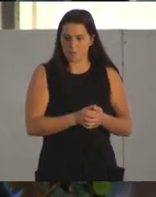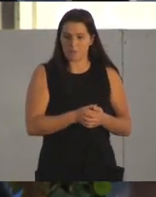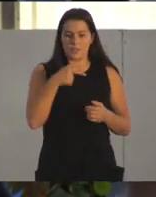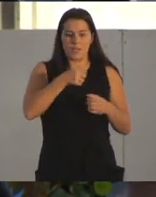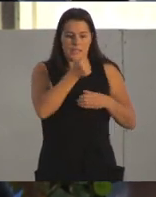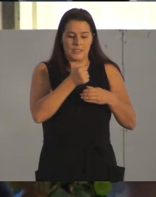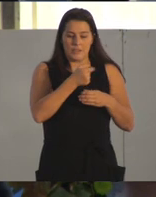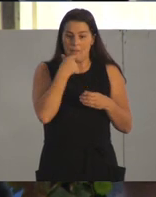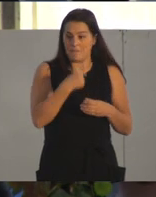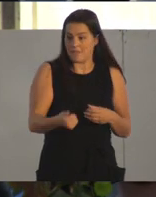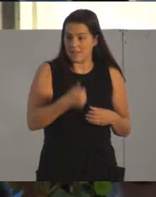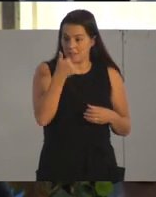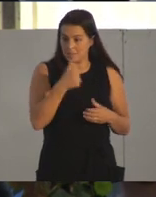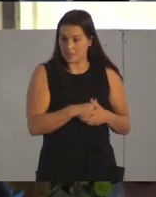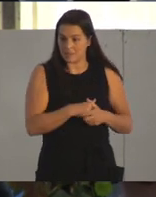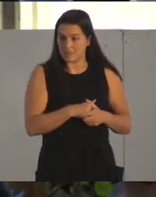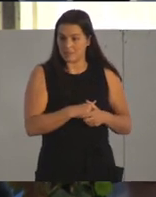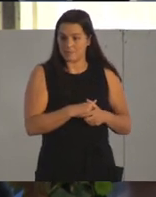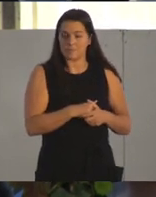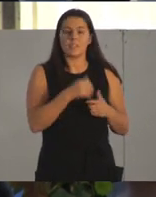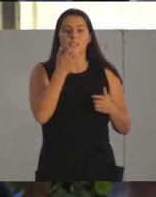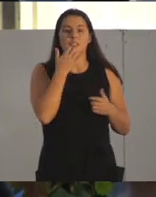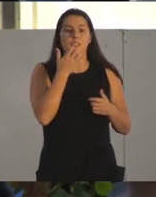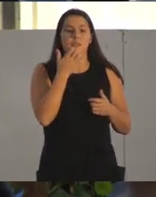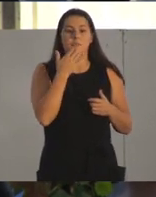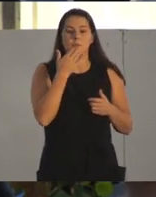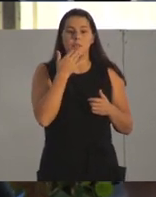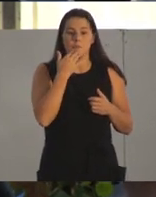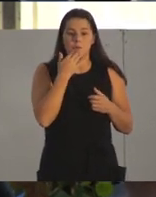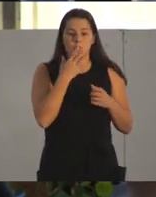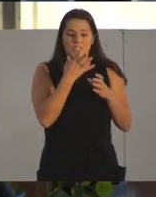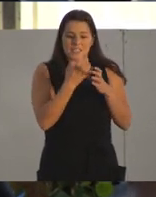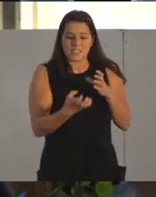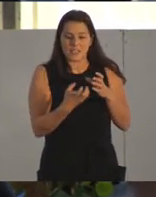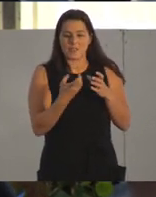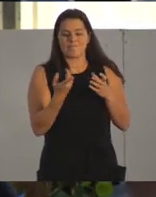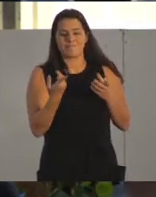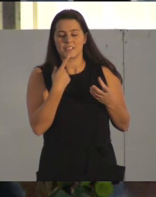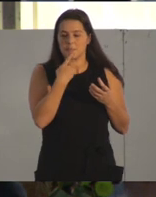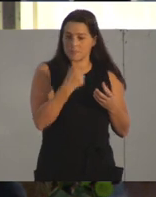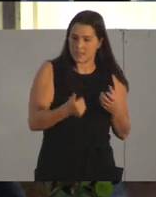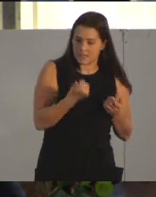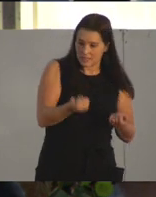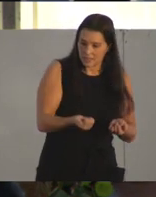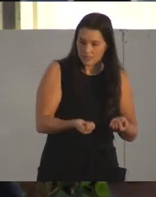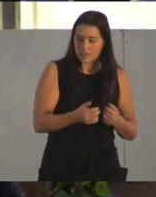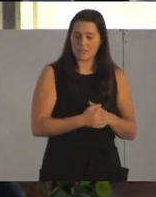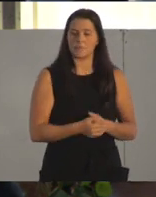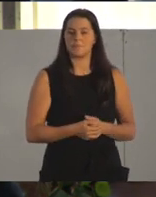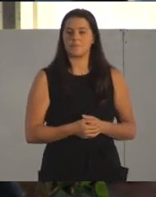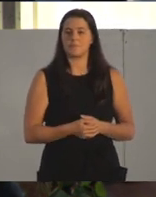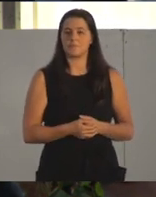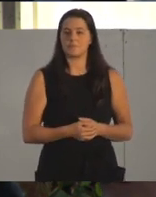Quizás en pescados secos, carnes duras, pues eso, pues van a ser de gran ayuda en personas con falta de piezas dentales.